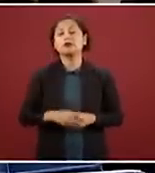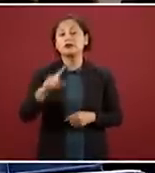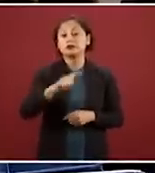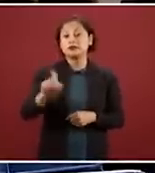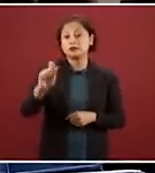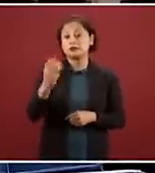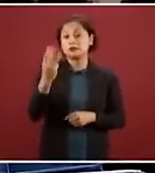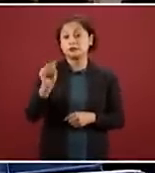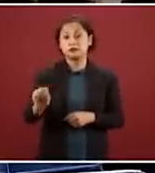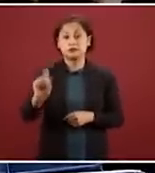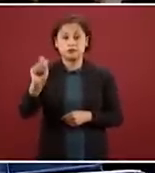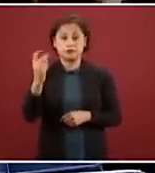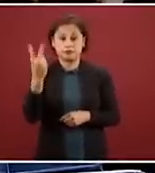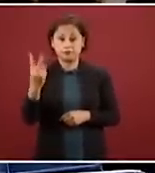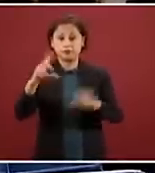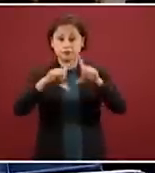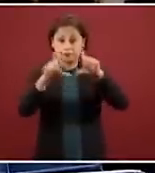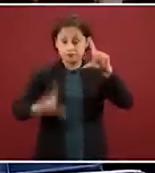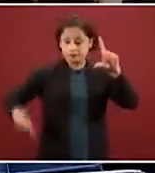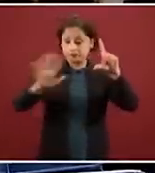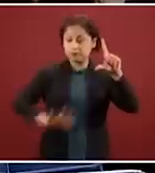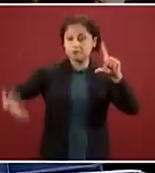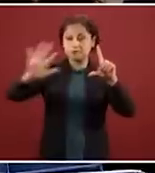123 con 22 nacional.